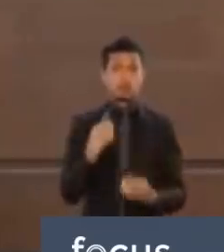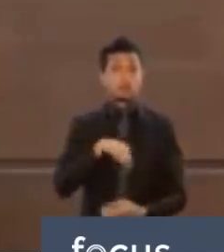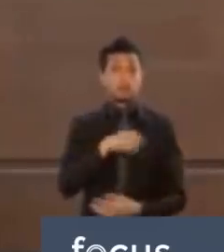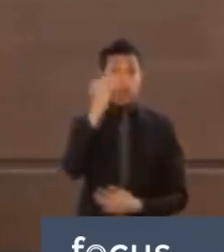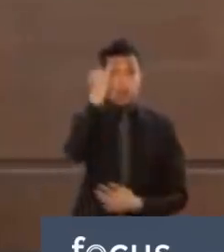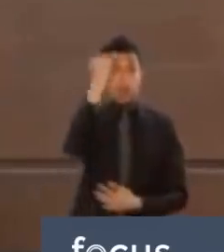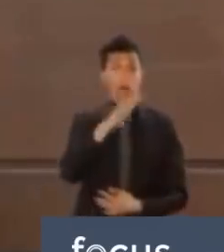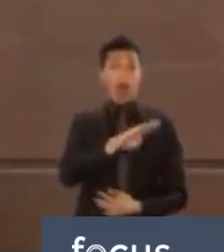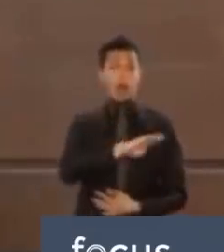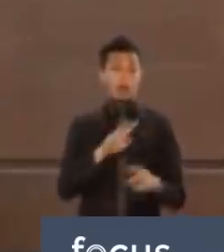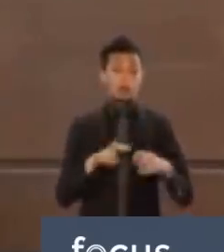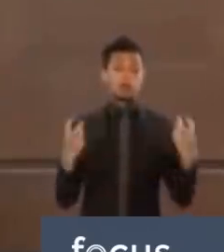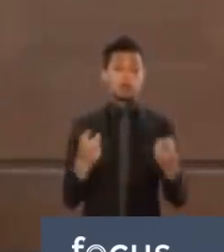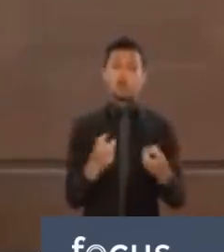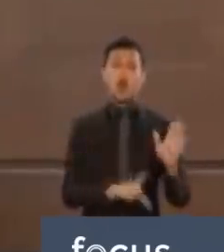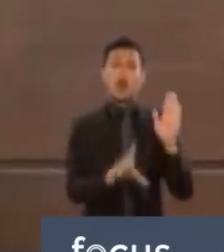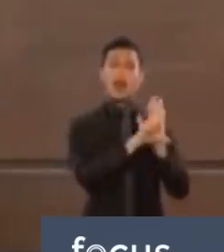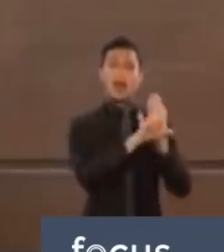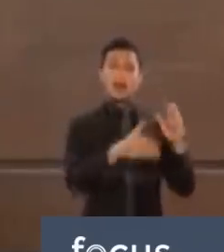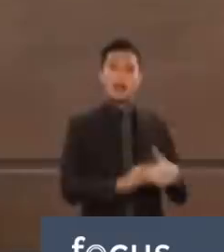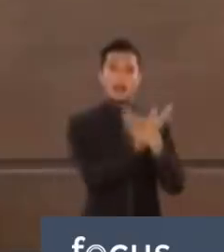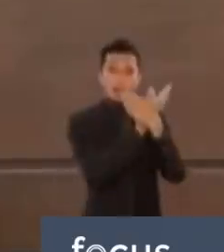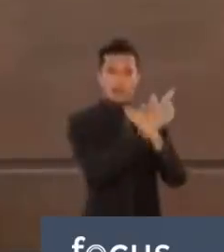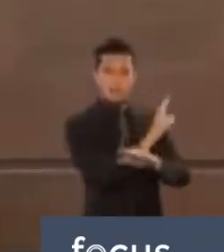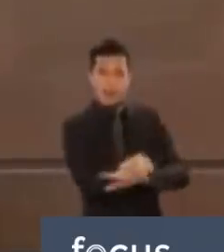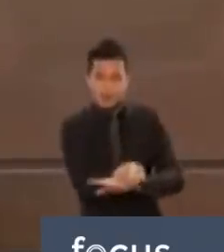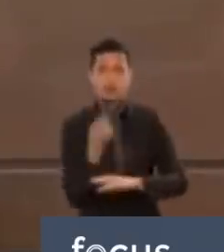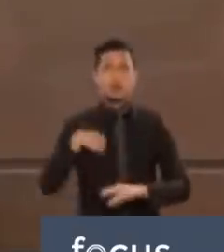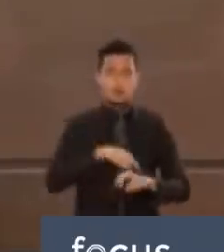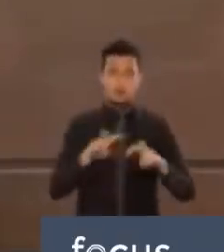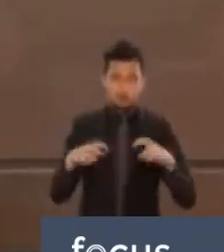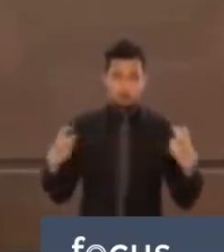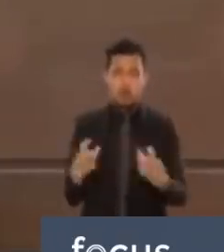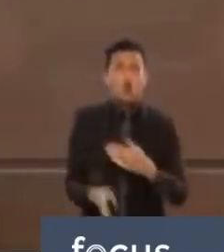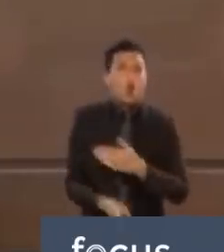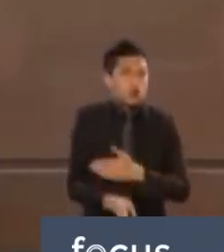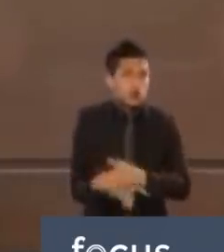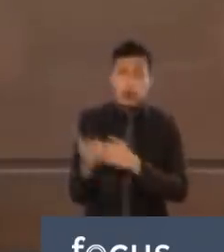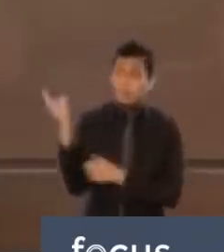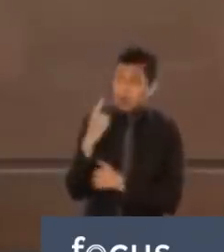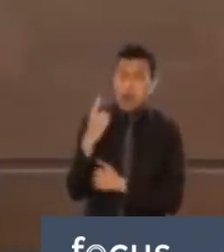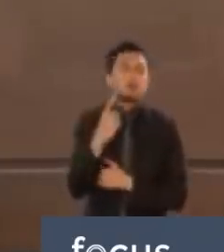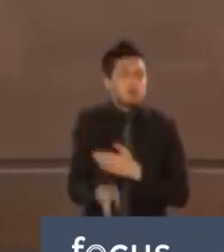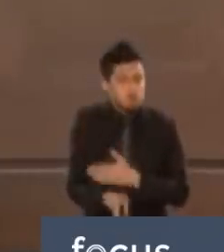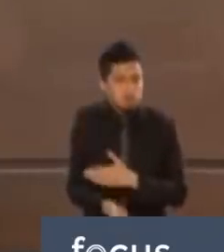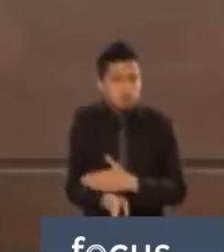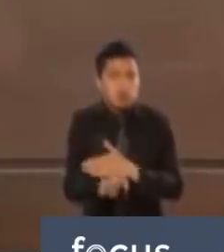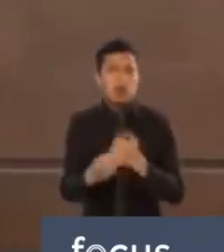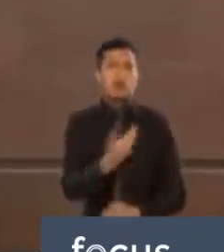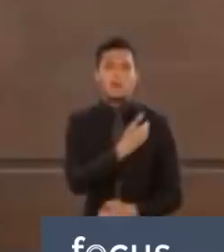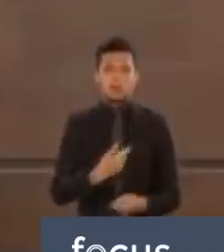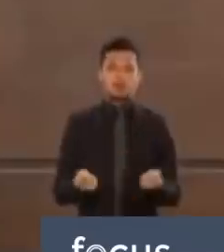la creó una ley de la República. Nosotros lo que hemos hecho es continuarla, ejecutar esa orden de la ley,